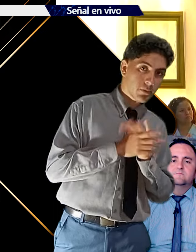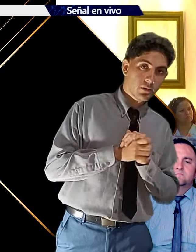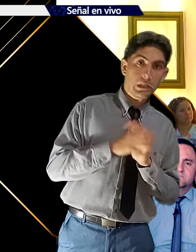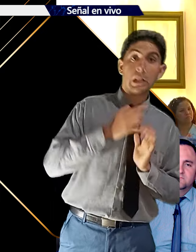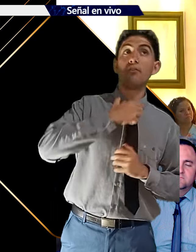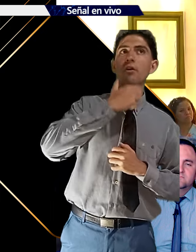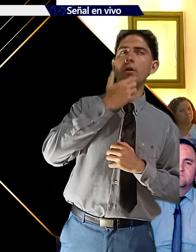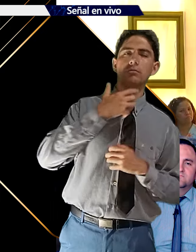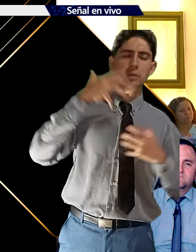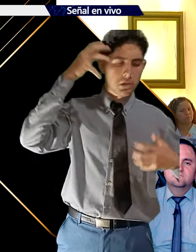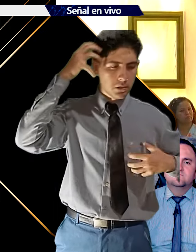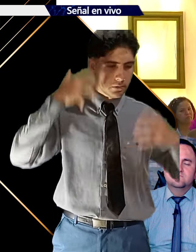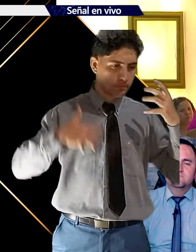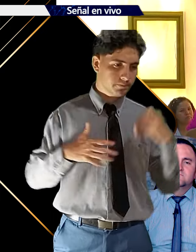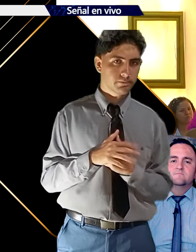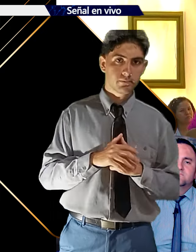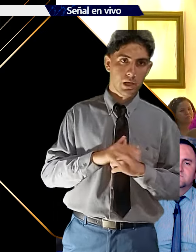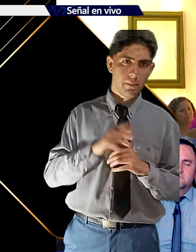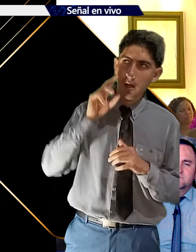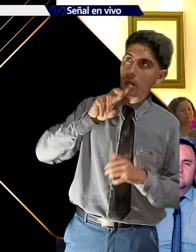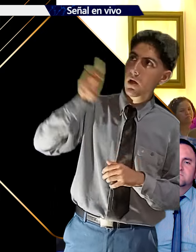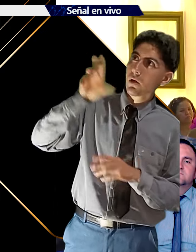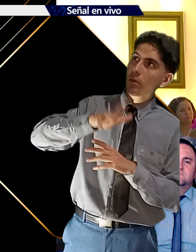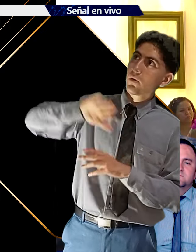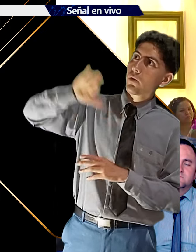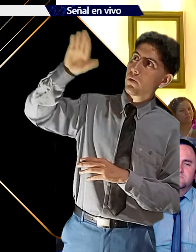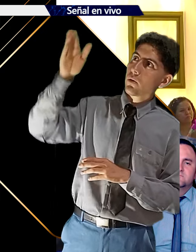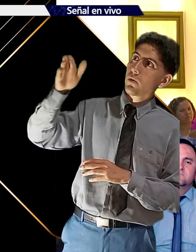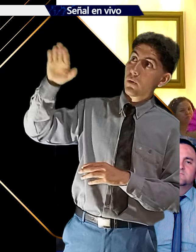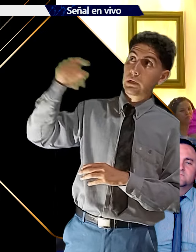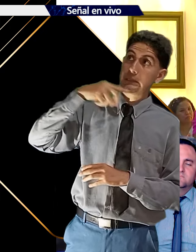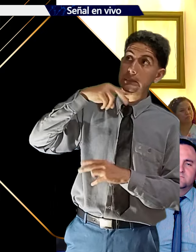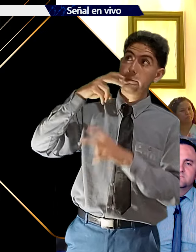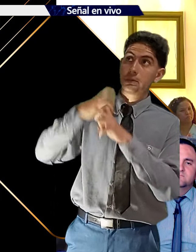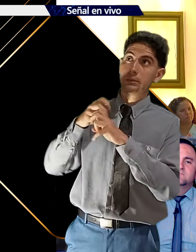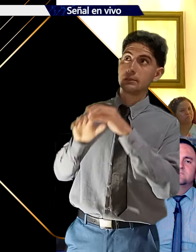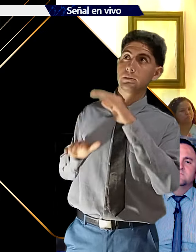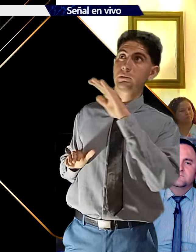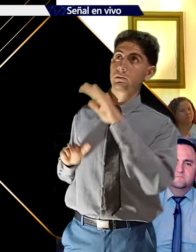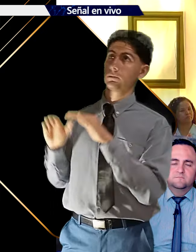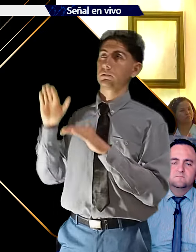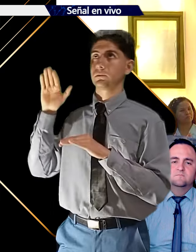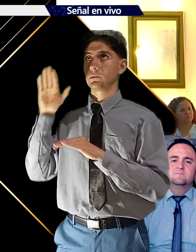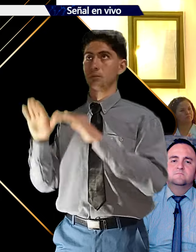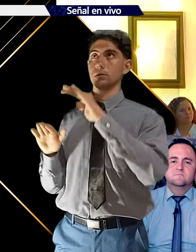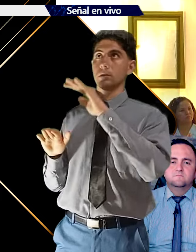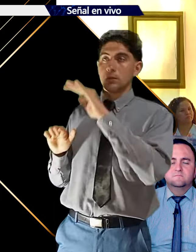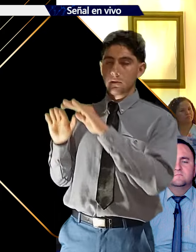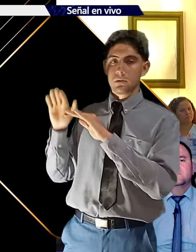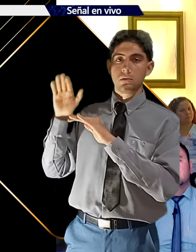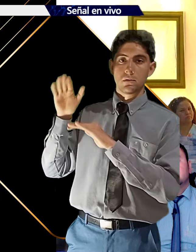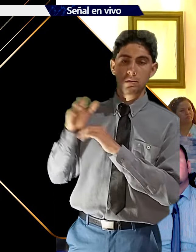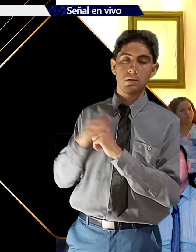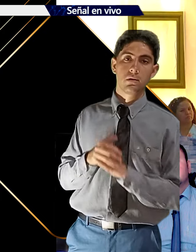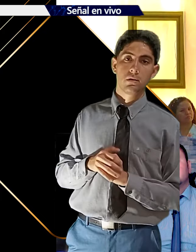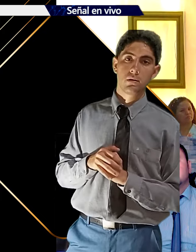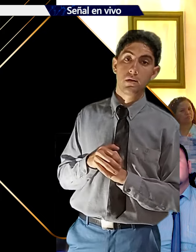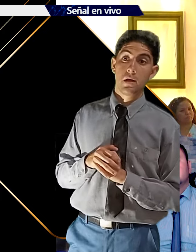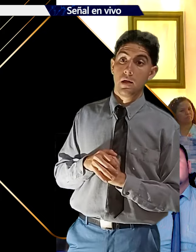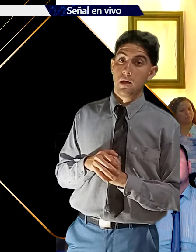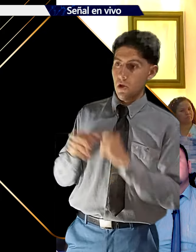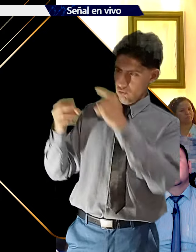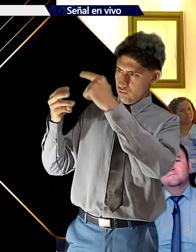hacemos? ¿Qué hacemos? Hasta que dice que uno de los animales dijo, no, pues vamos a hacer algo. Ustedes ven que ahí hay una montaña y es muy difícil